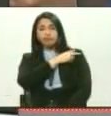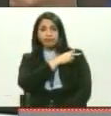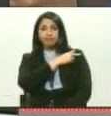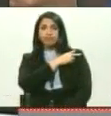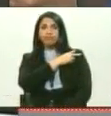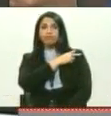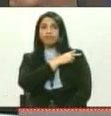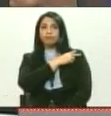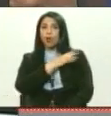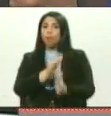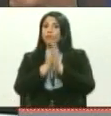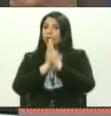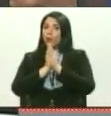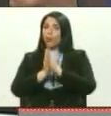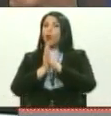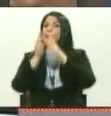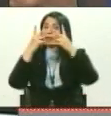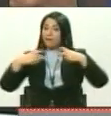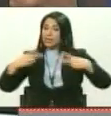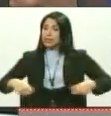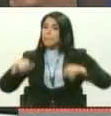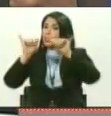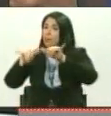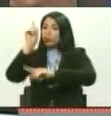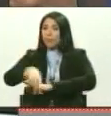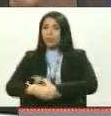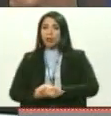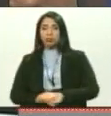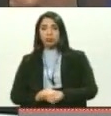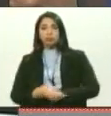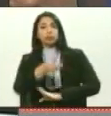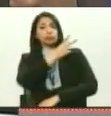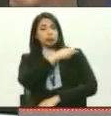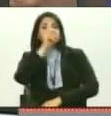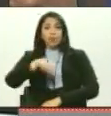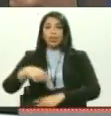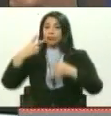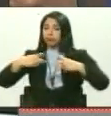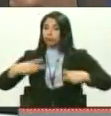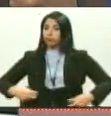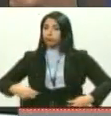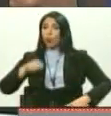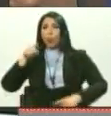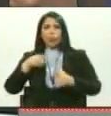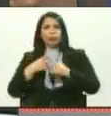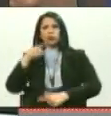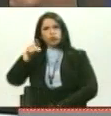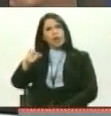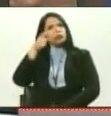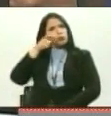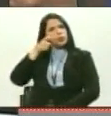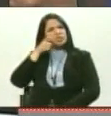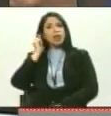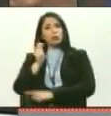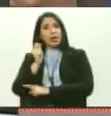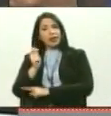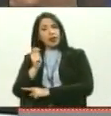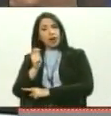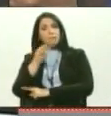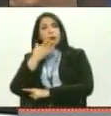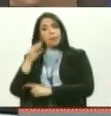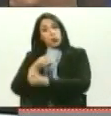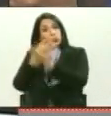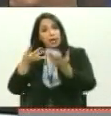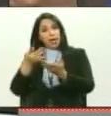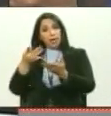revisen se también los jefes revise también porque entonces si te están supervisando la tarea del que ustedes